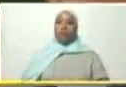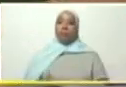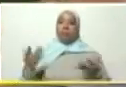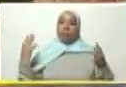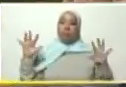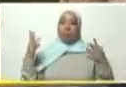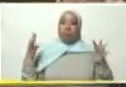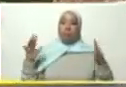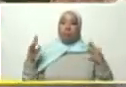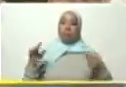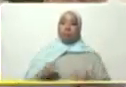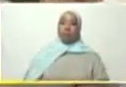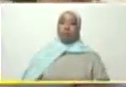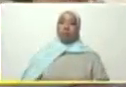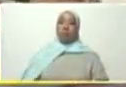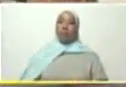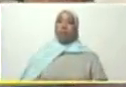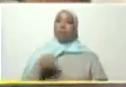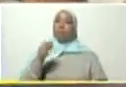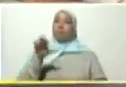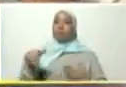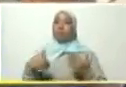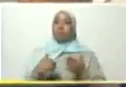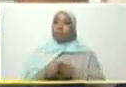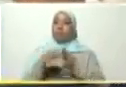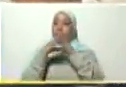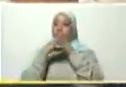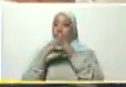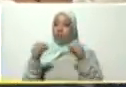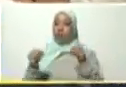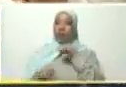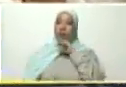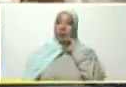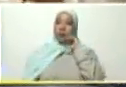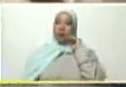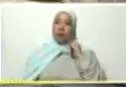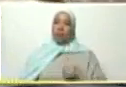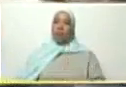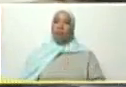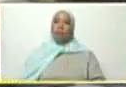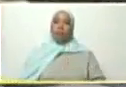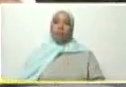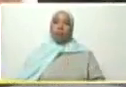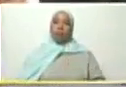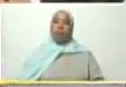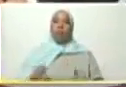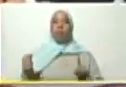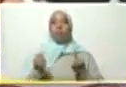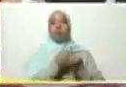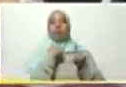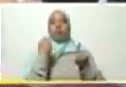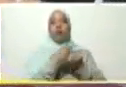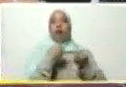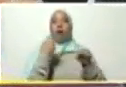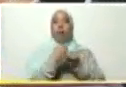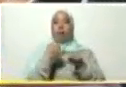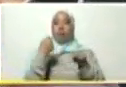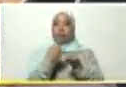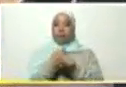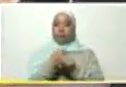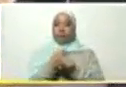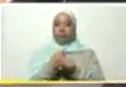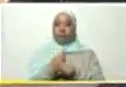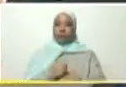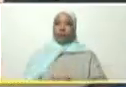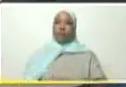y así debemos ser todos y todas luchar y trabajar para el equipo